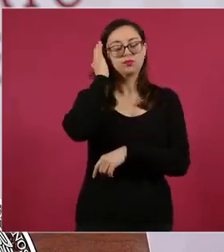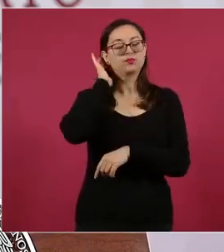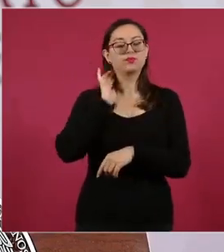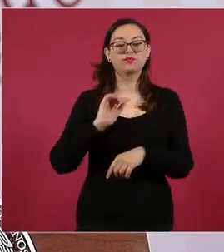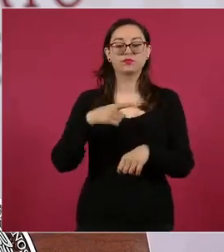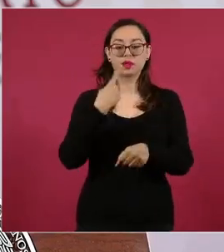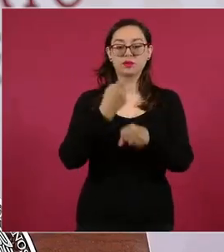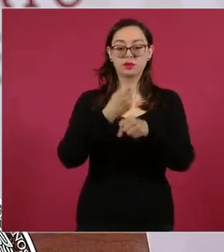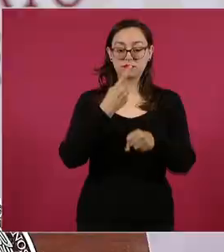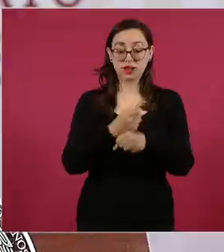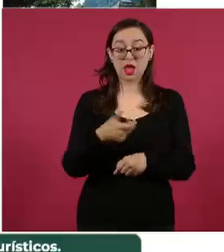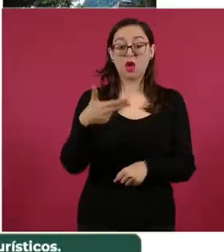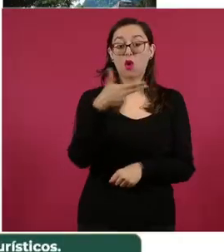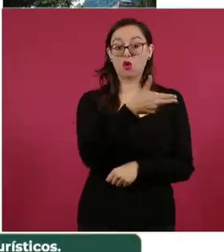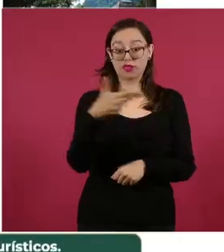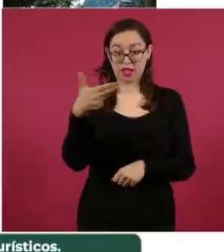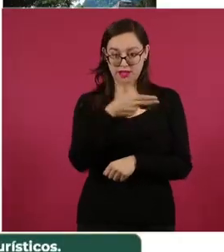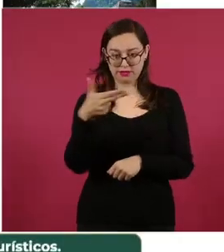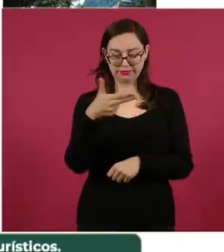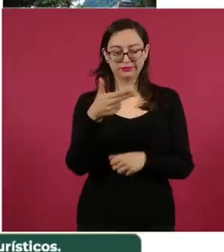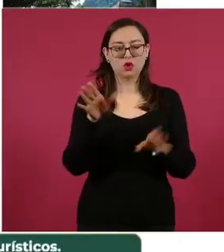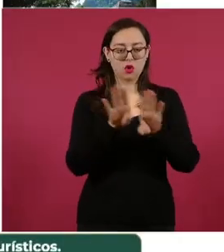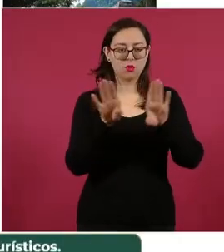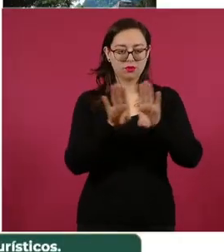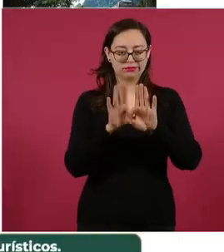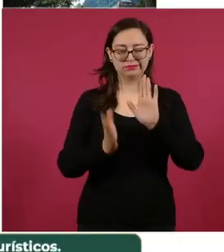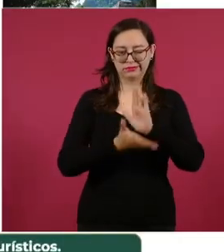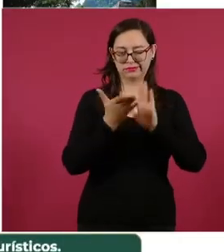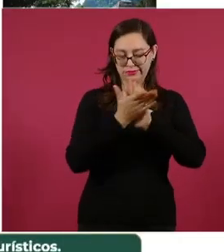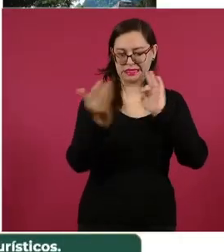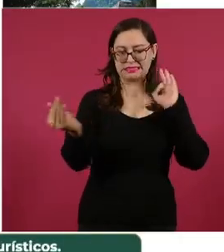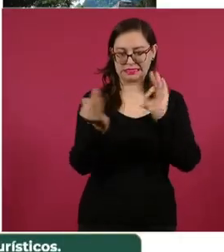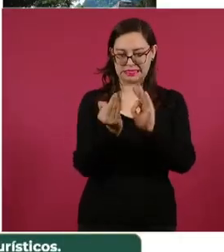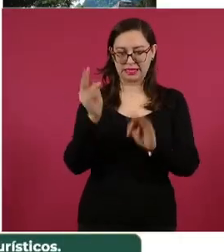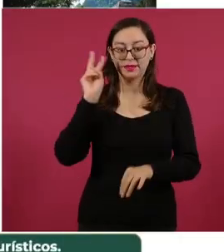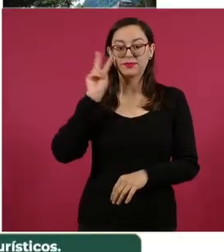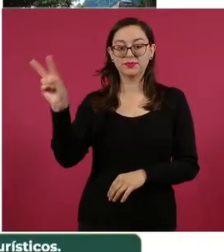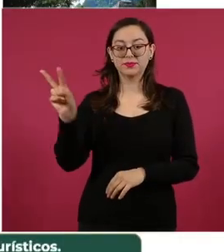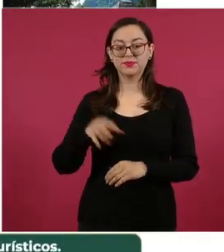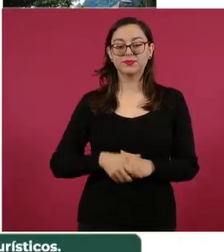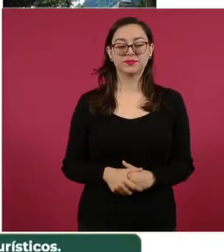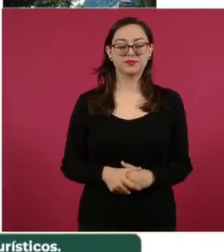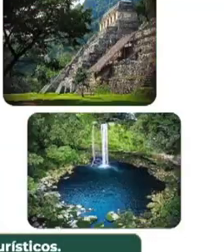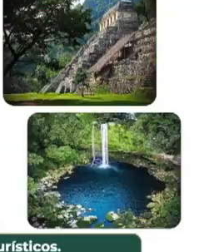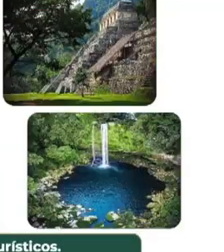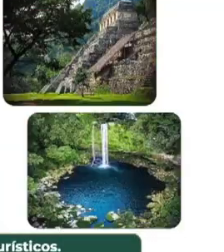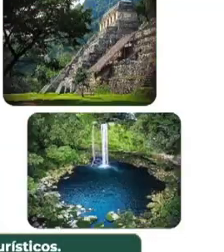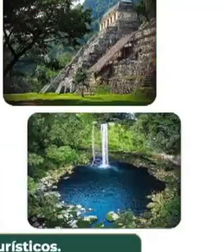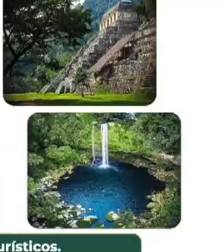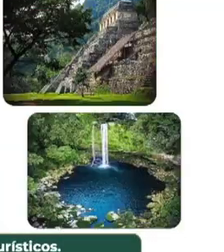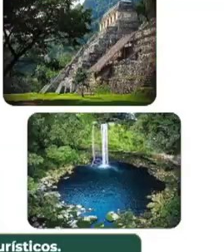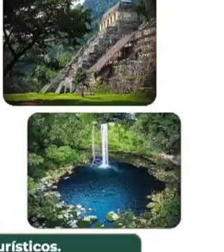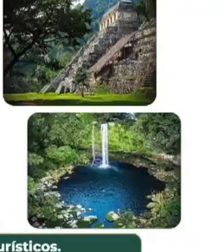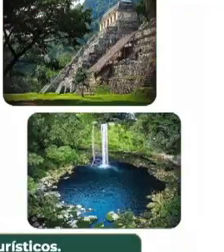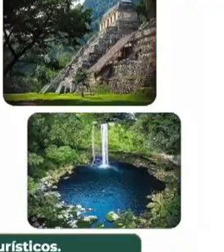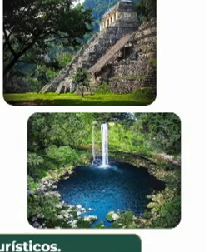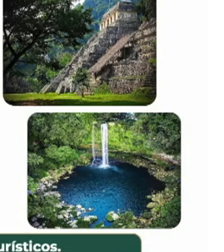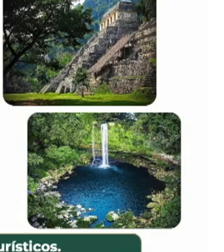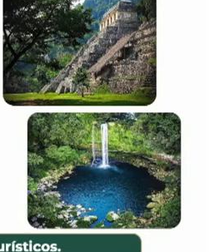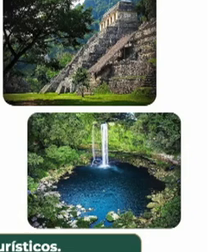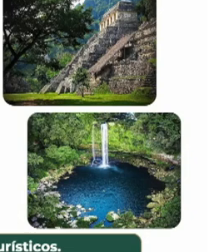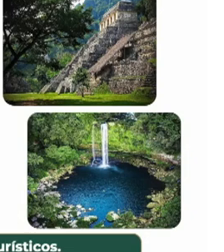en Palenque, que se construye a solo un par de kilómetros de la zona arqueológica y frente al centro de atención a